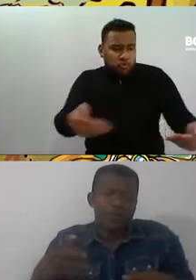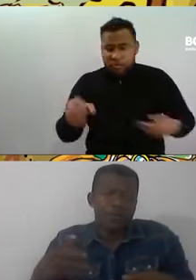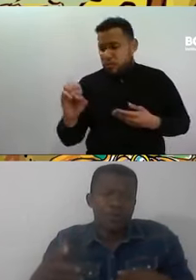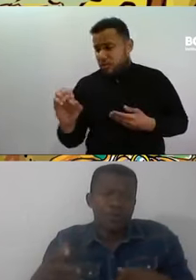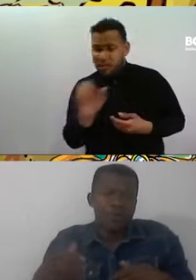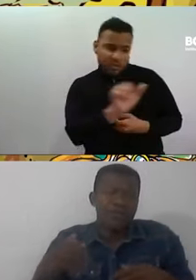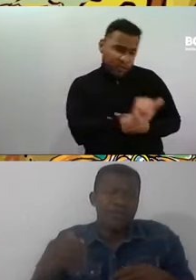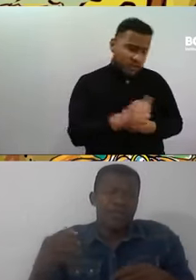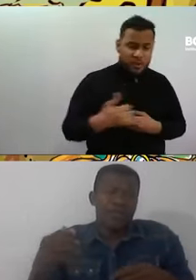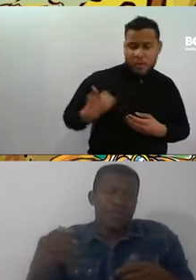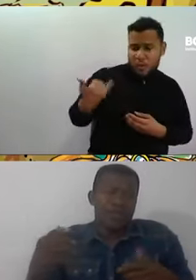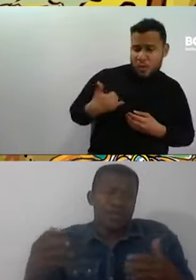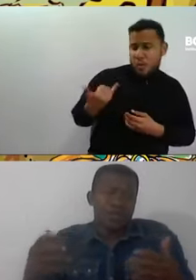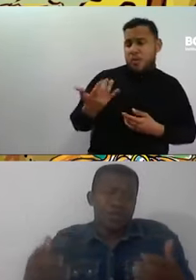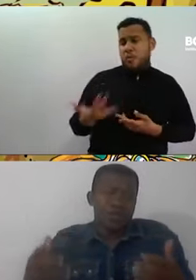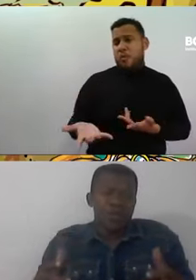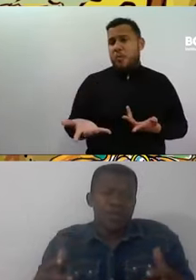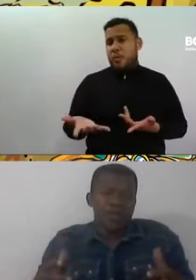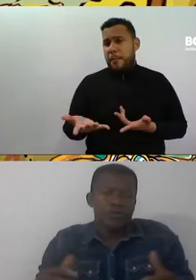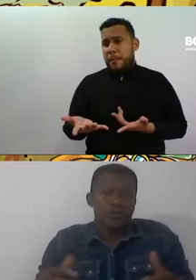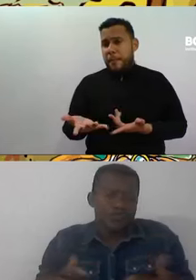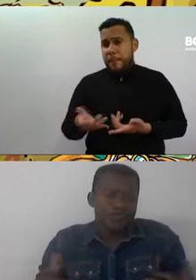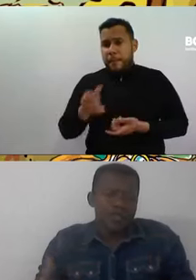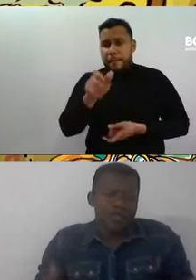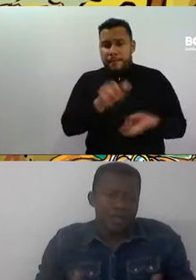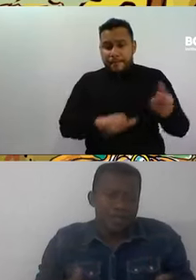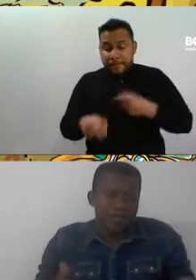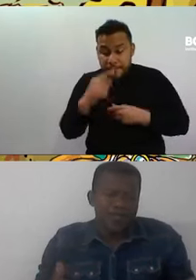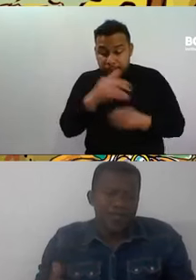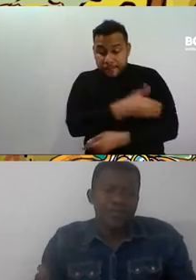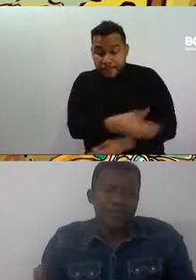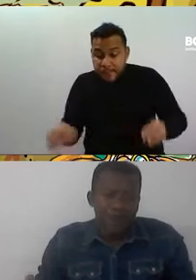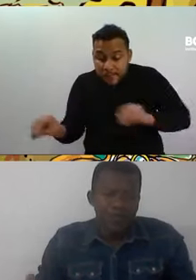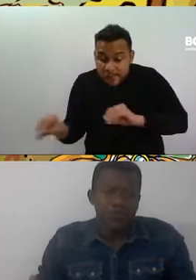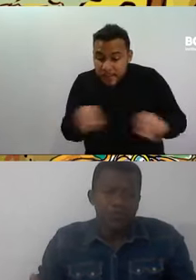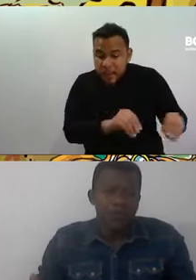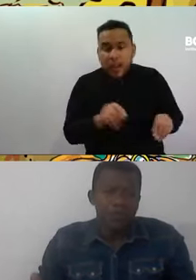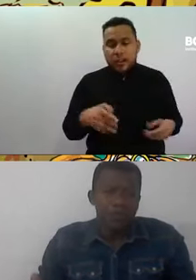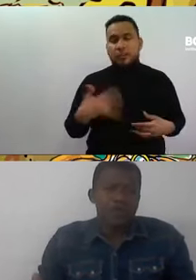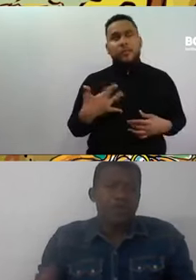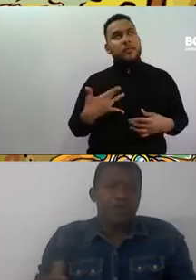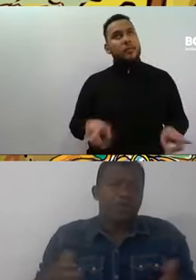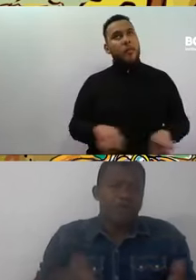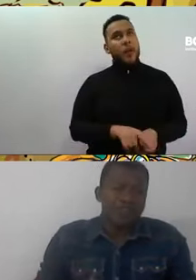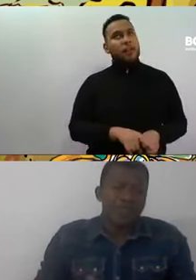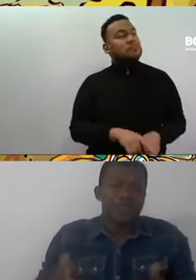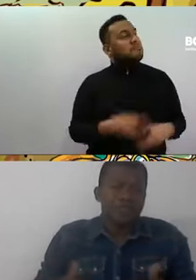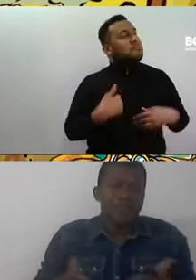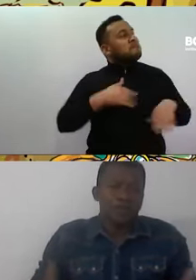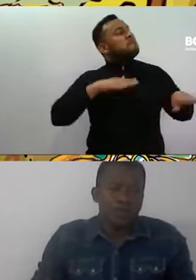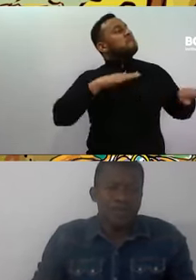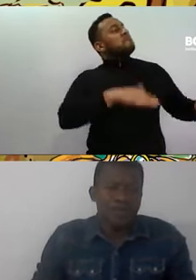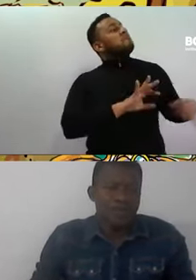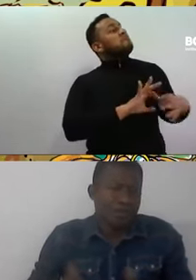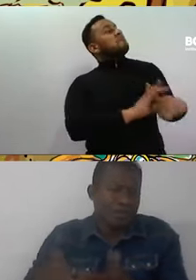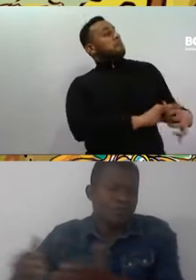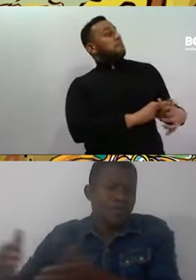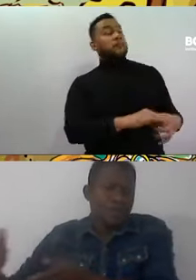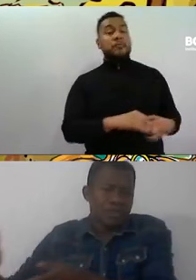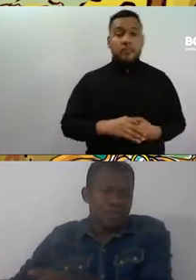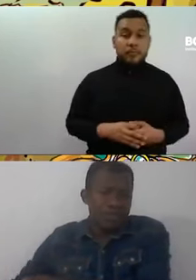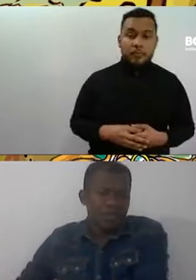niñas, jóvenes y nuestros educandos se sientan representados. Porque lo que pasaba anteriormente es